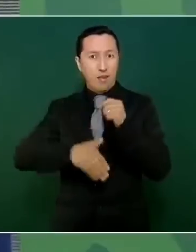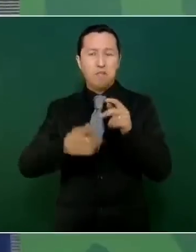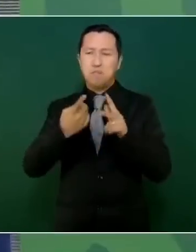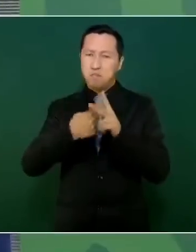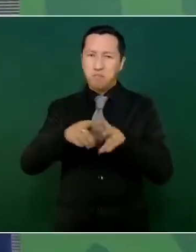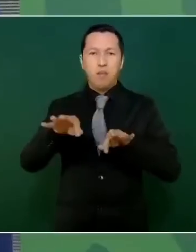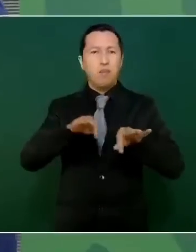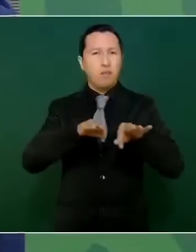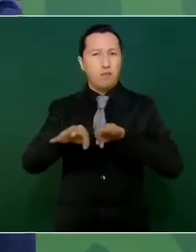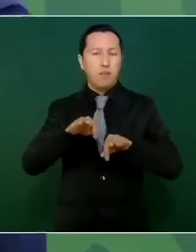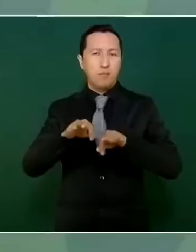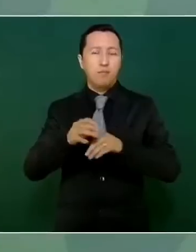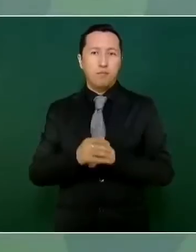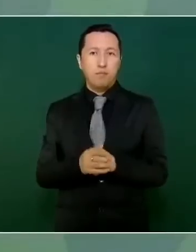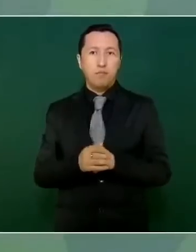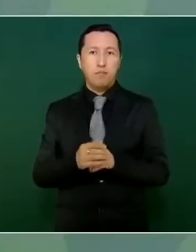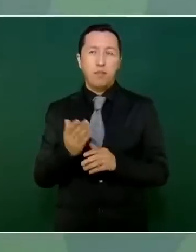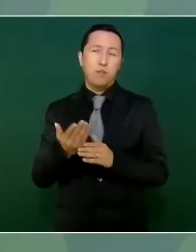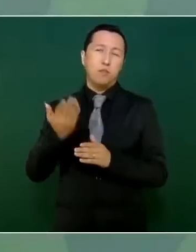desde